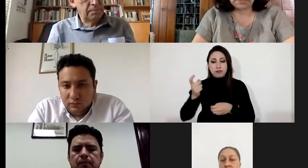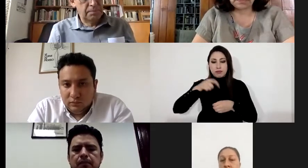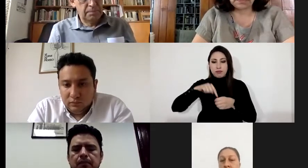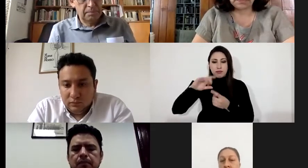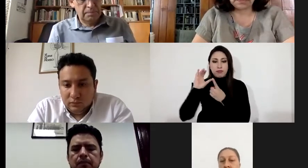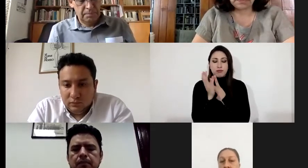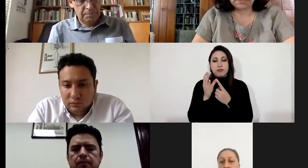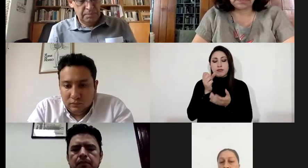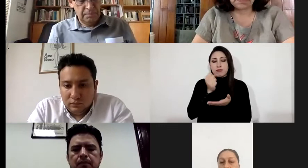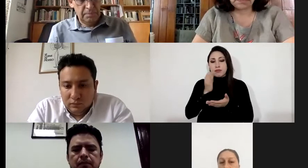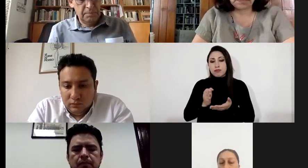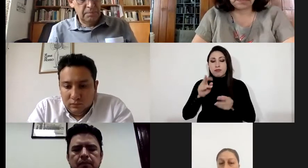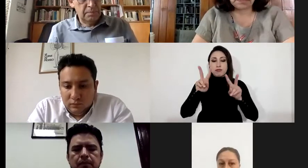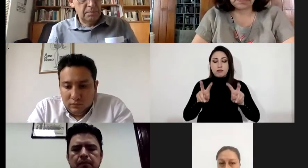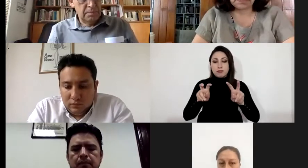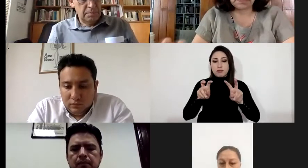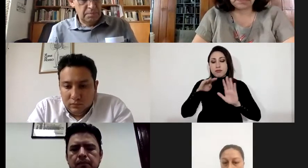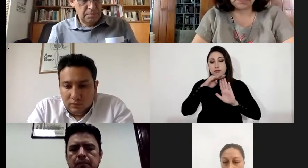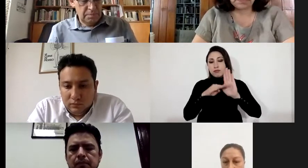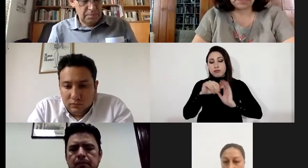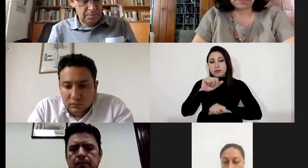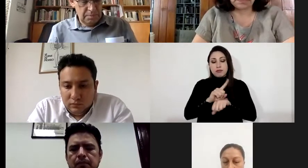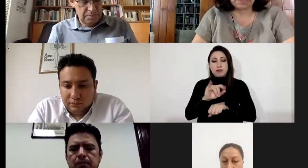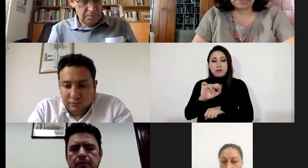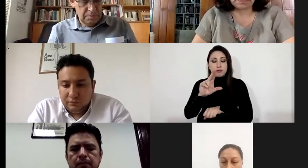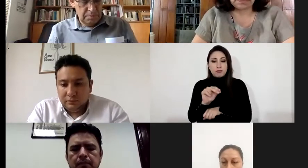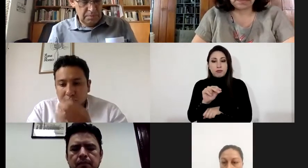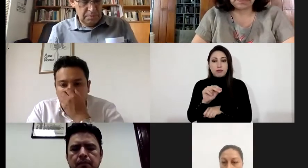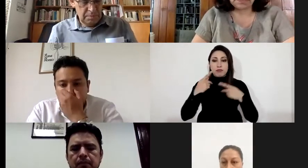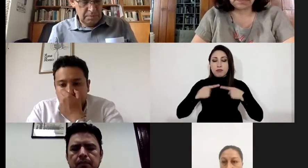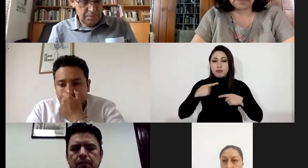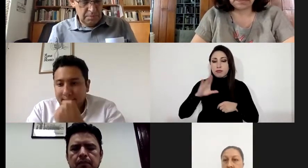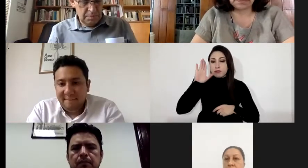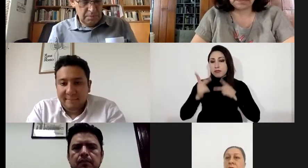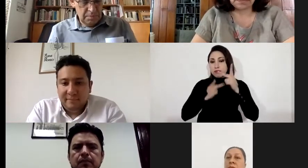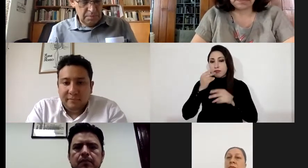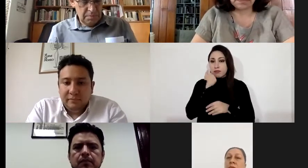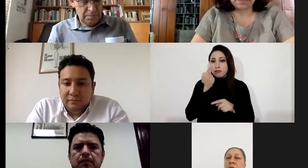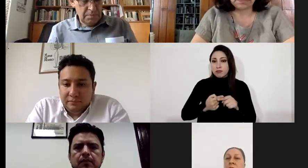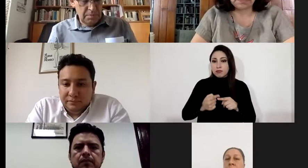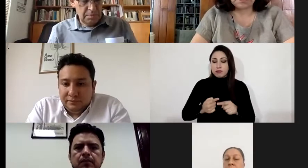caso aprobación del orden del día. ¿Alguna persona tiene algún comentario con relación a este tema?